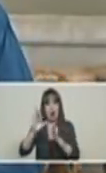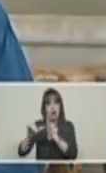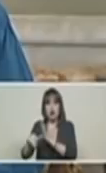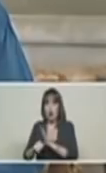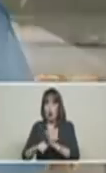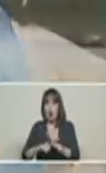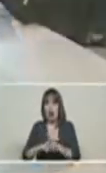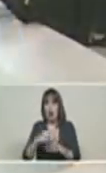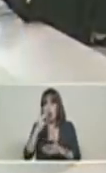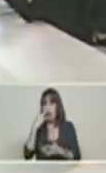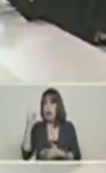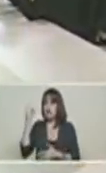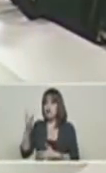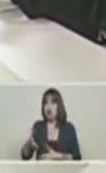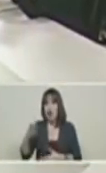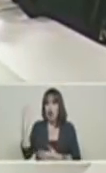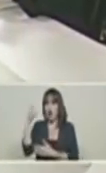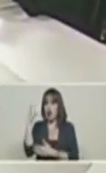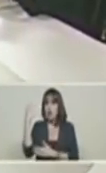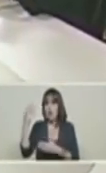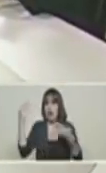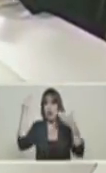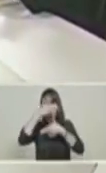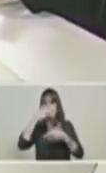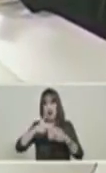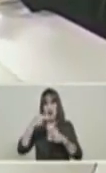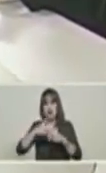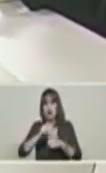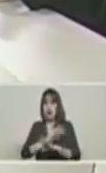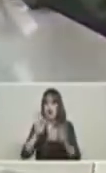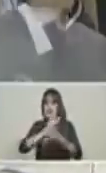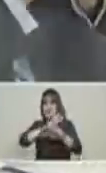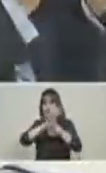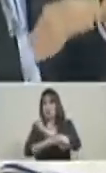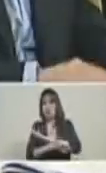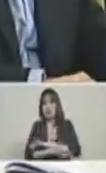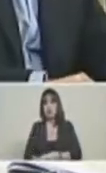colombianas de las mafias de la gasolina. Se acabará.